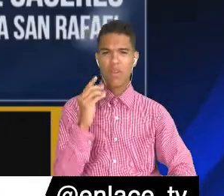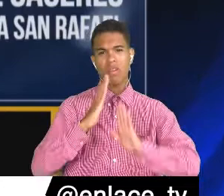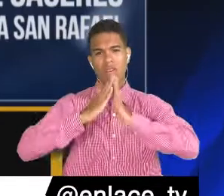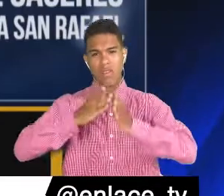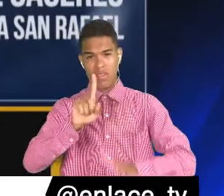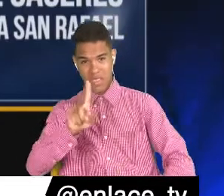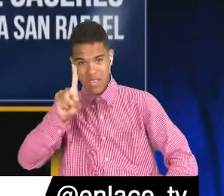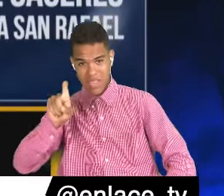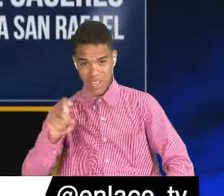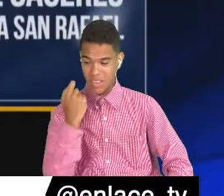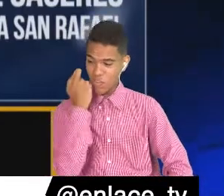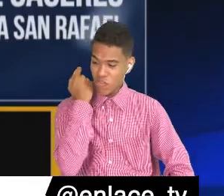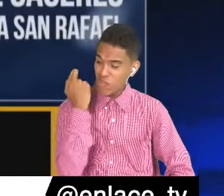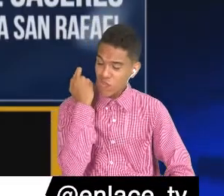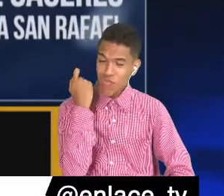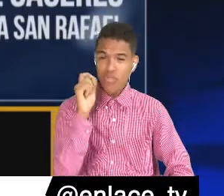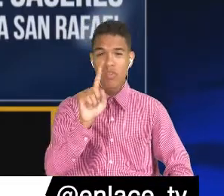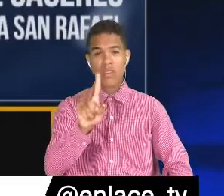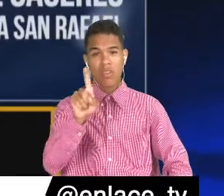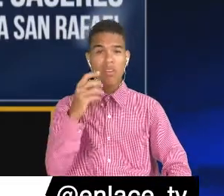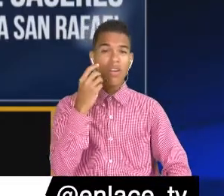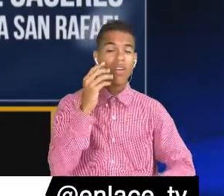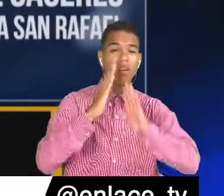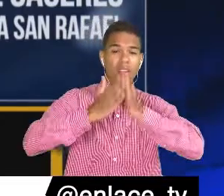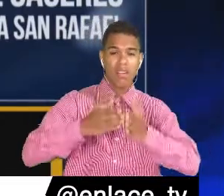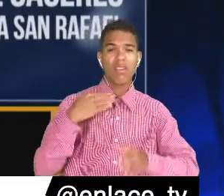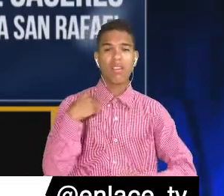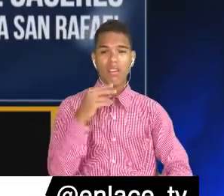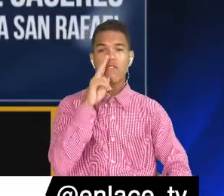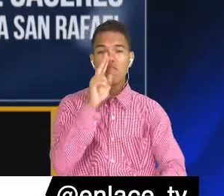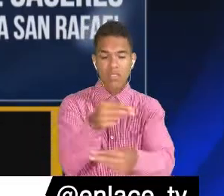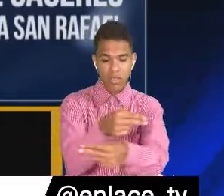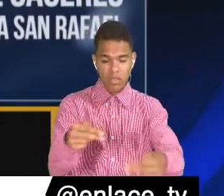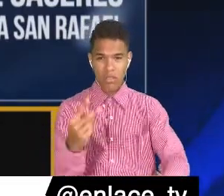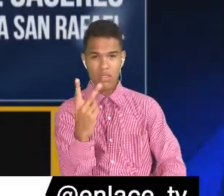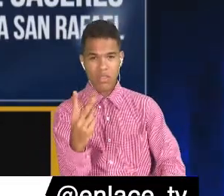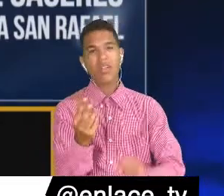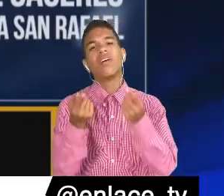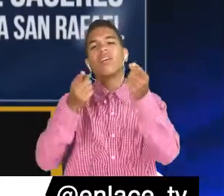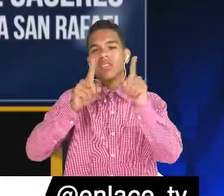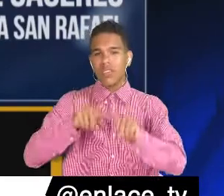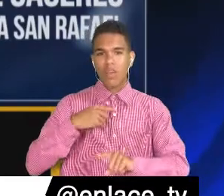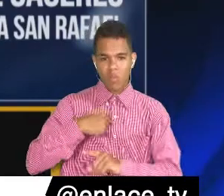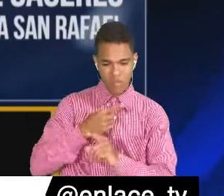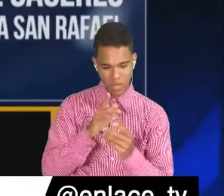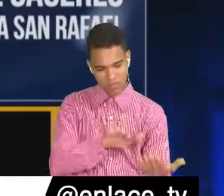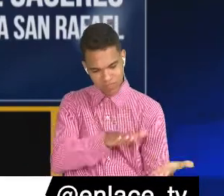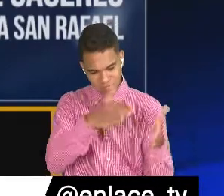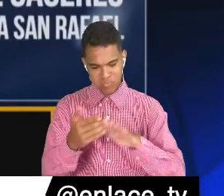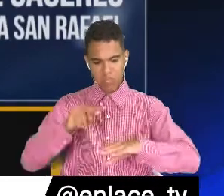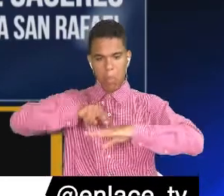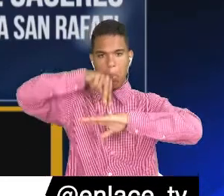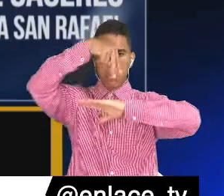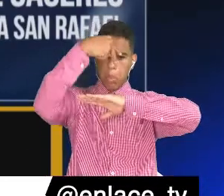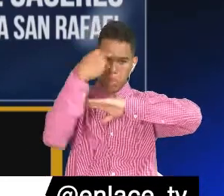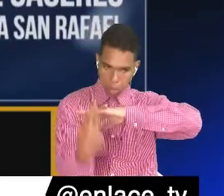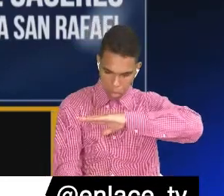diciembre, efectivamente, dos niños habían perecido aquí en estos huecos. Yo anoche